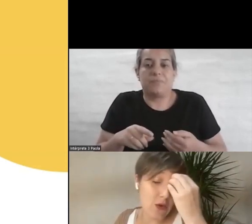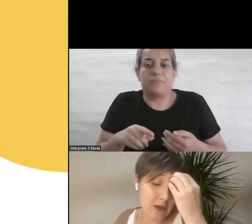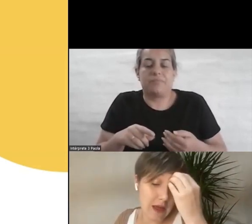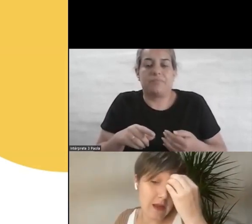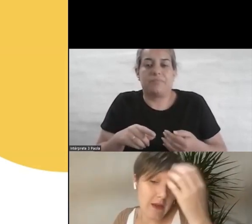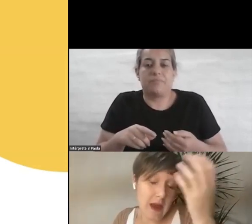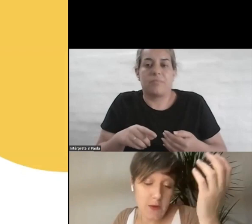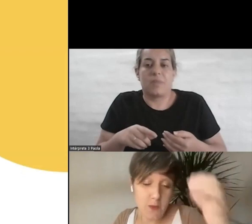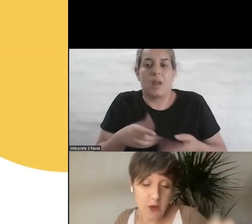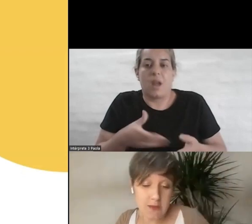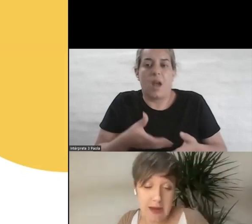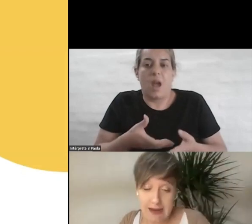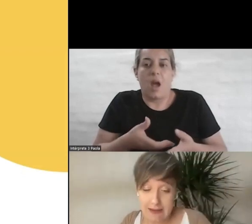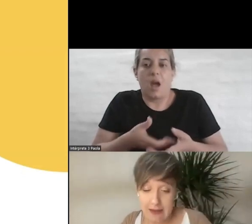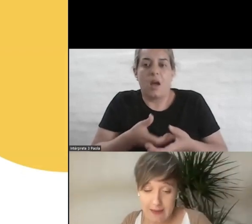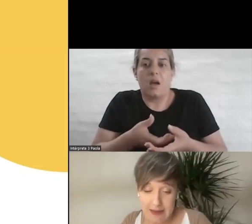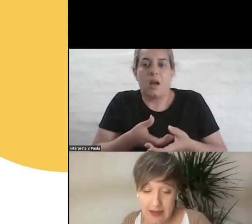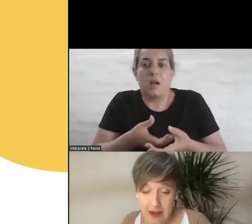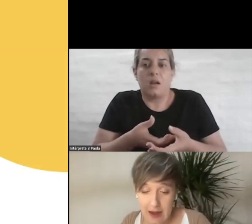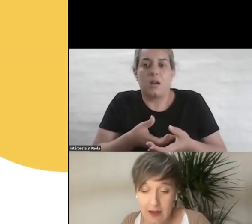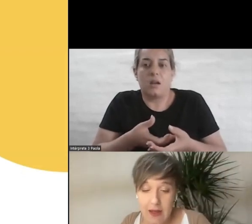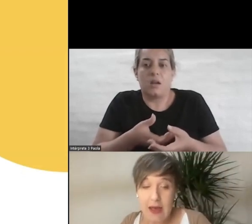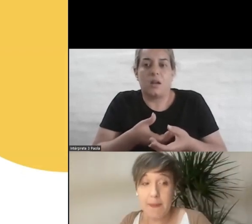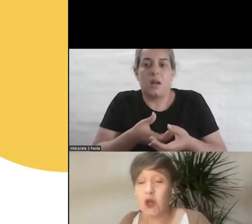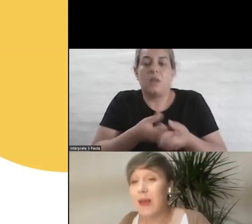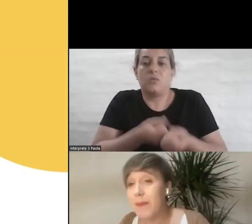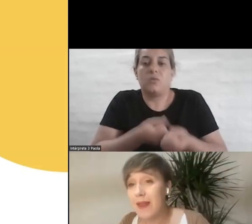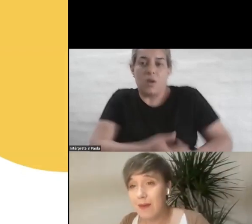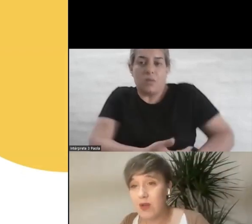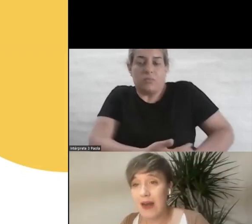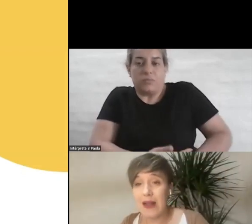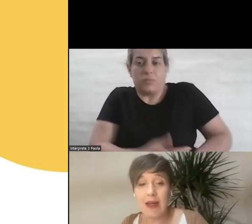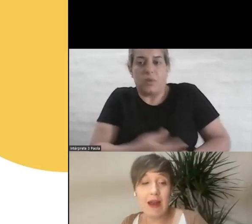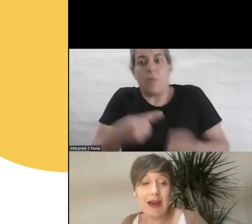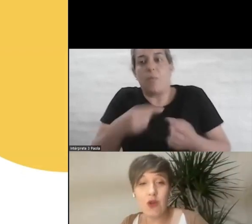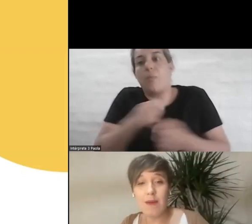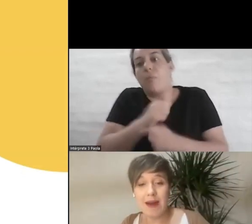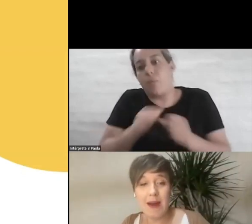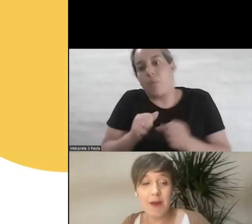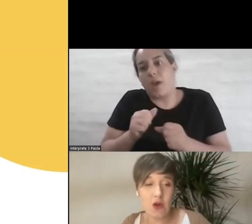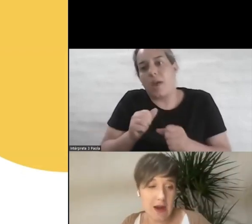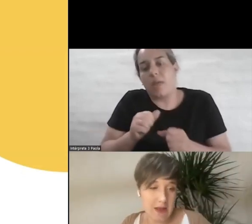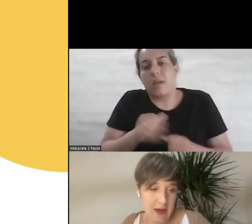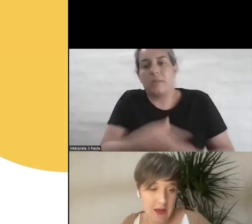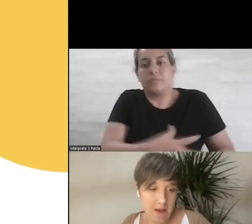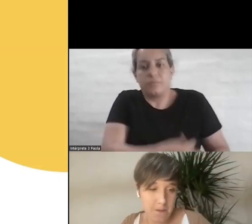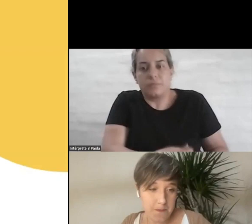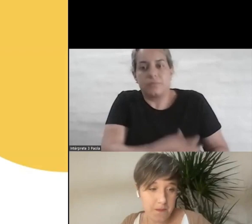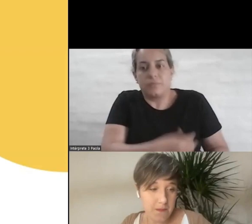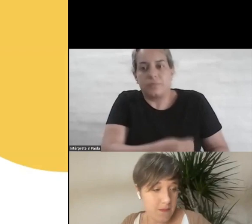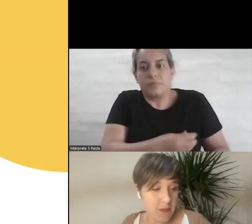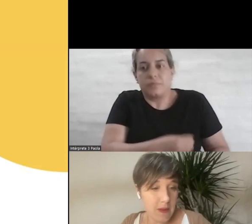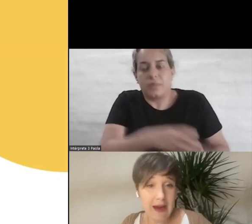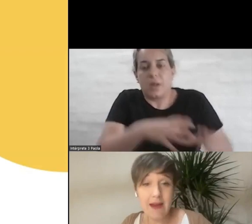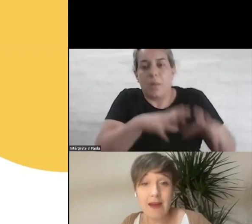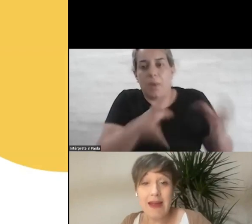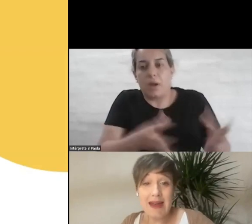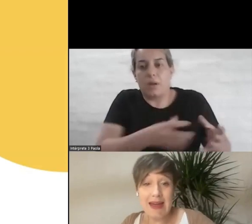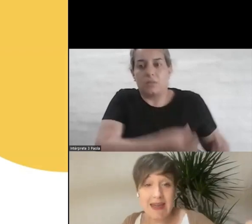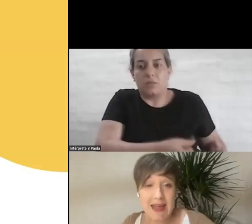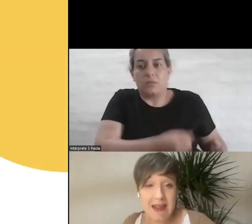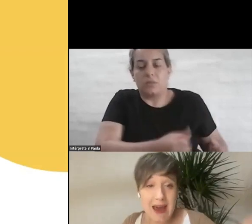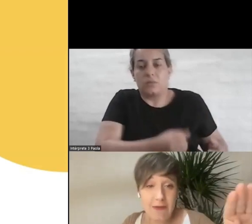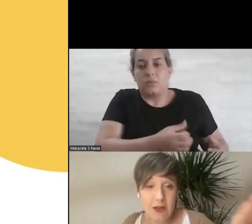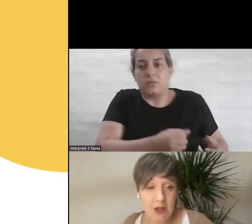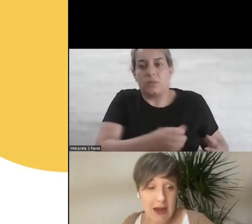ideal es que interfiera lo menos posible la lactancia materna. Pero siempre debemos analizar el caso de manera personalizada. Vale.